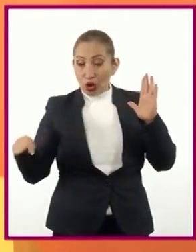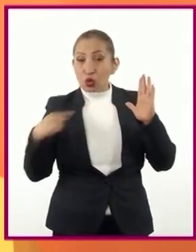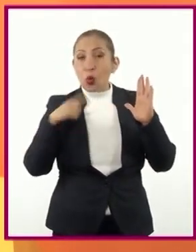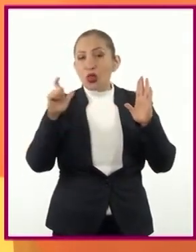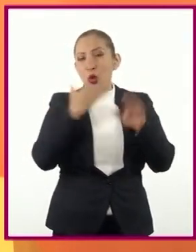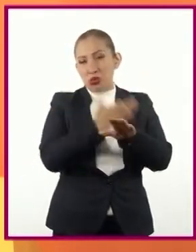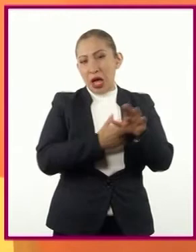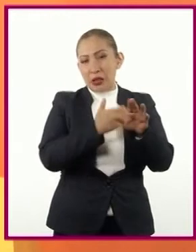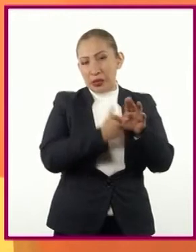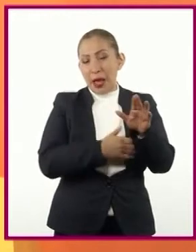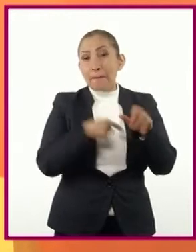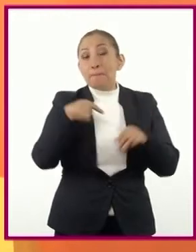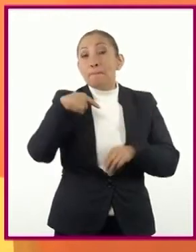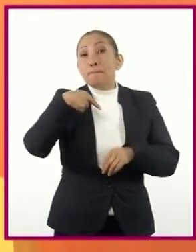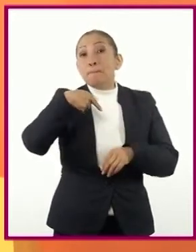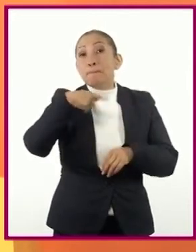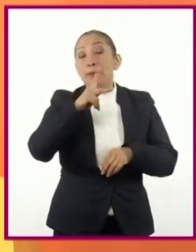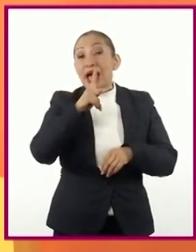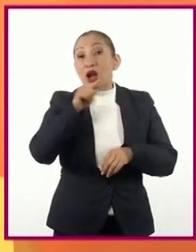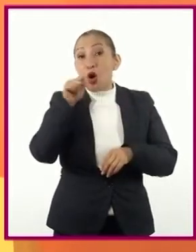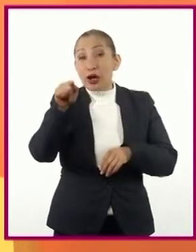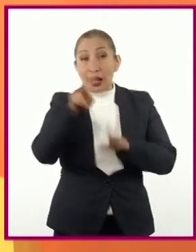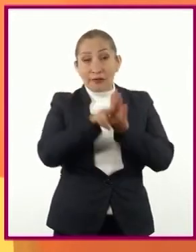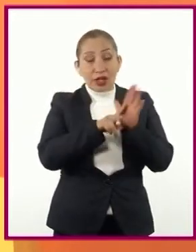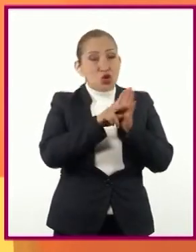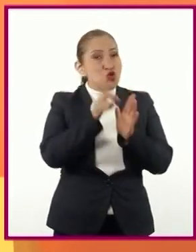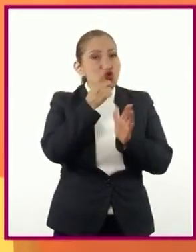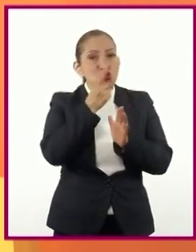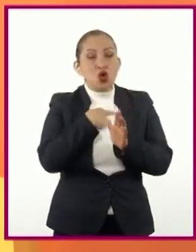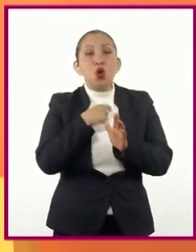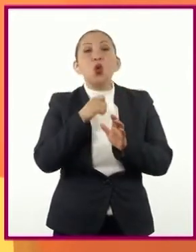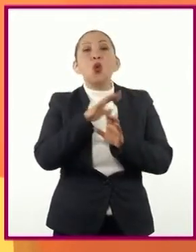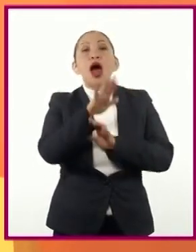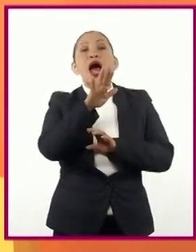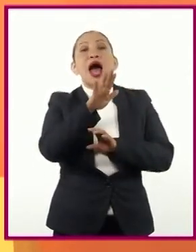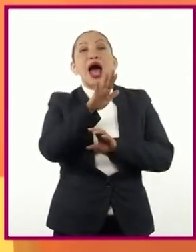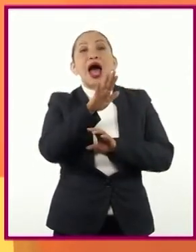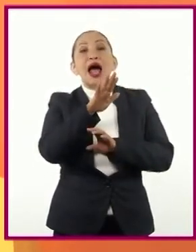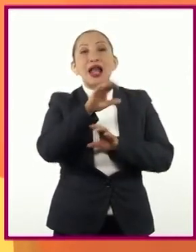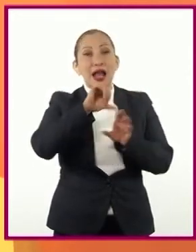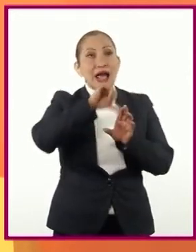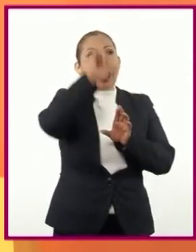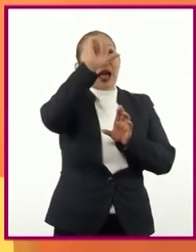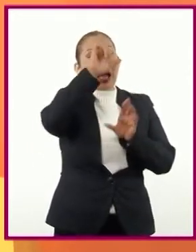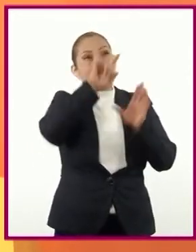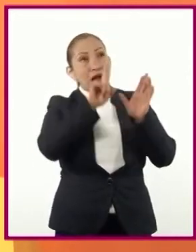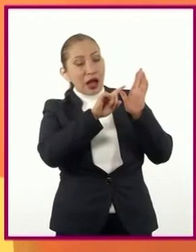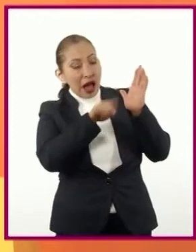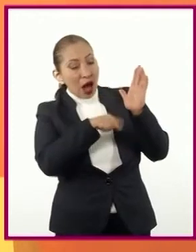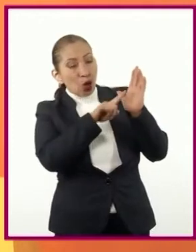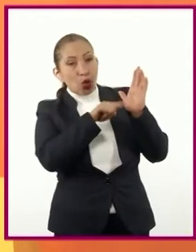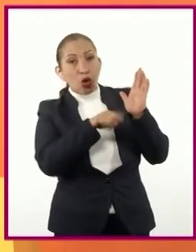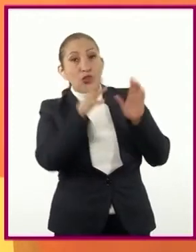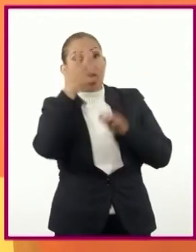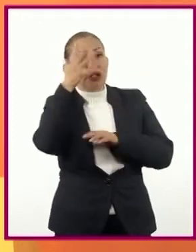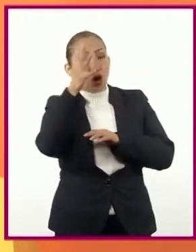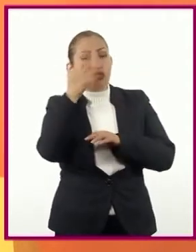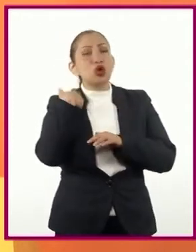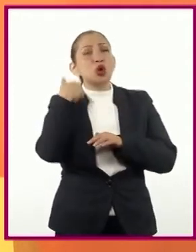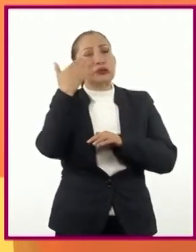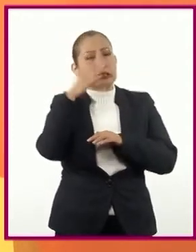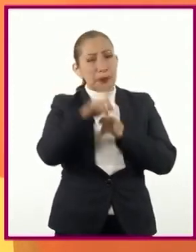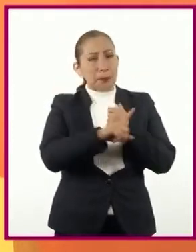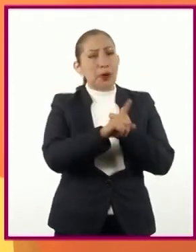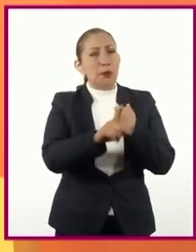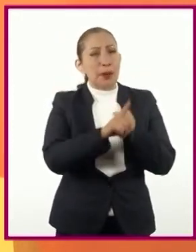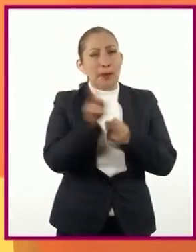de la tarde. Sin embargo, en el documental no revelaron el ángulo elevación del Sol en ese momento. Sé que es un